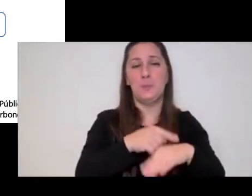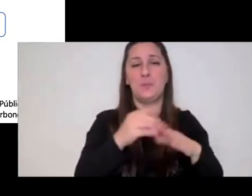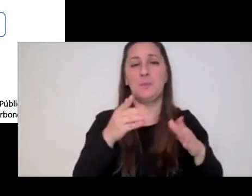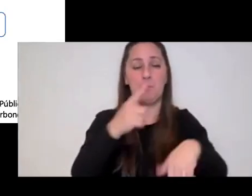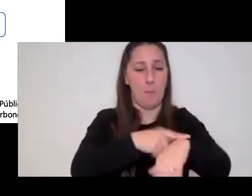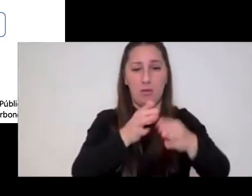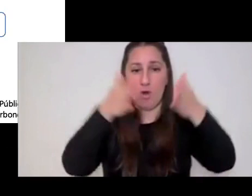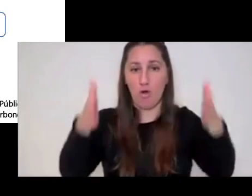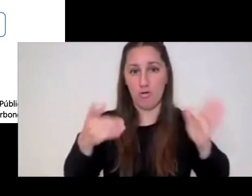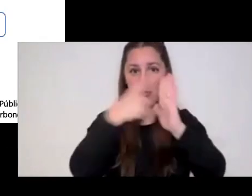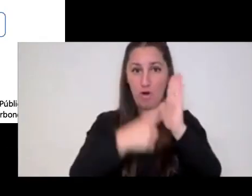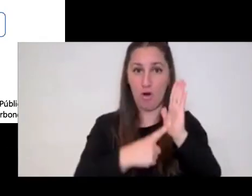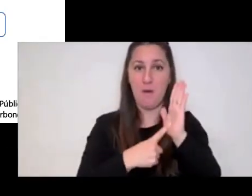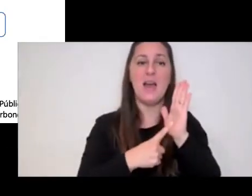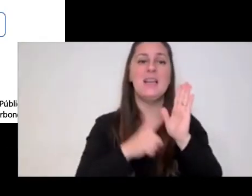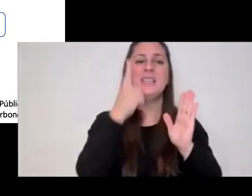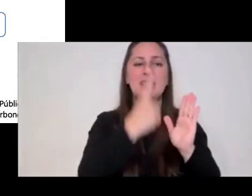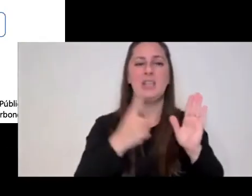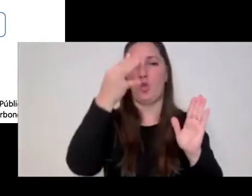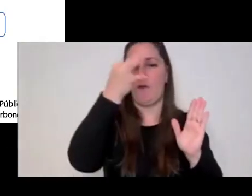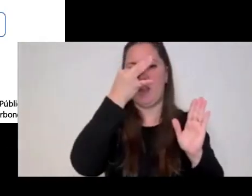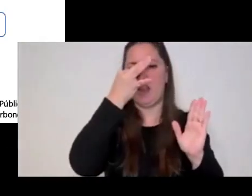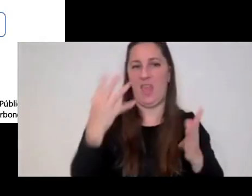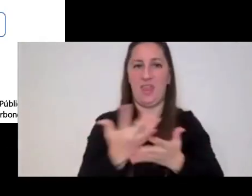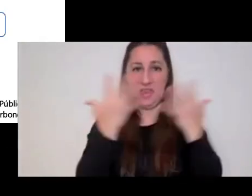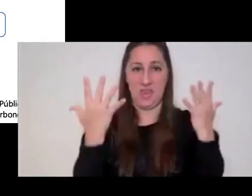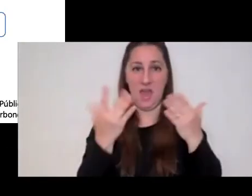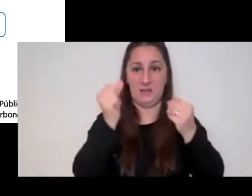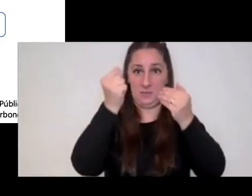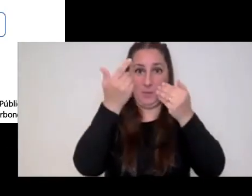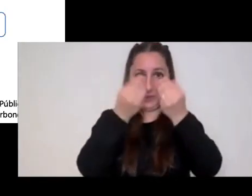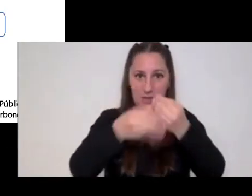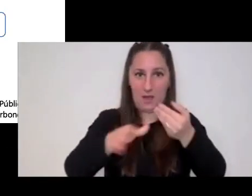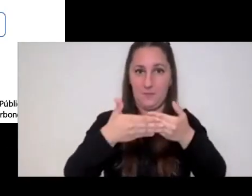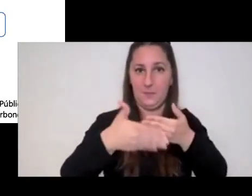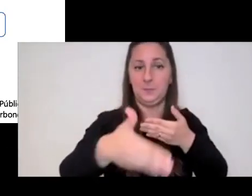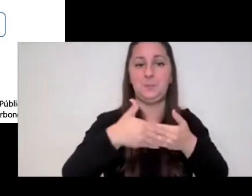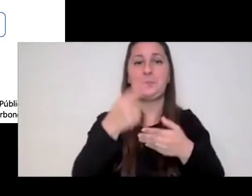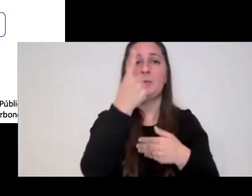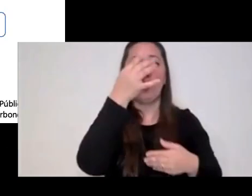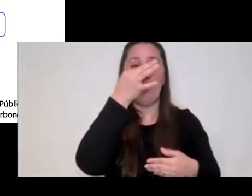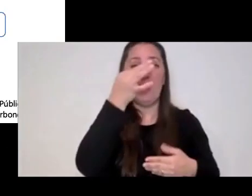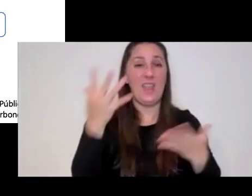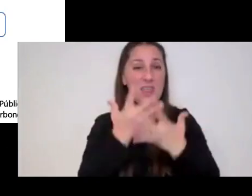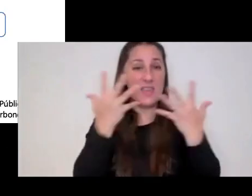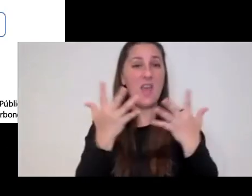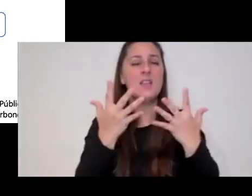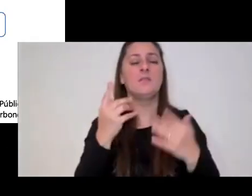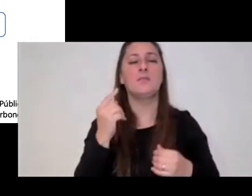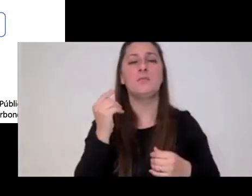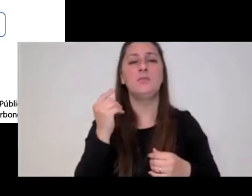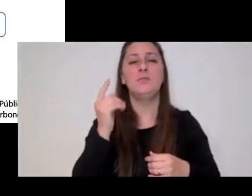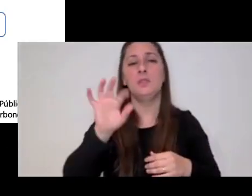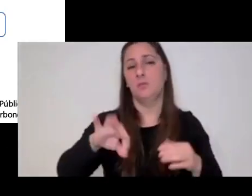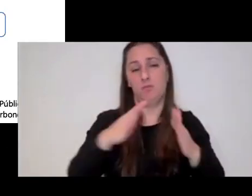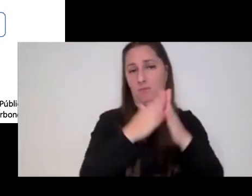ser 120 días desde su vigencia. Y esos 120 días nos va a llevar a toda la vida de este instrumento jurídico,